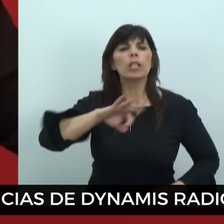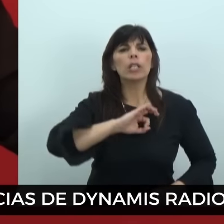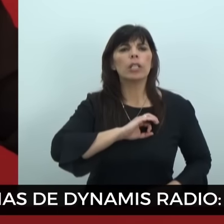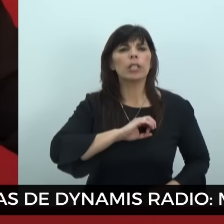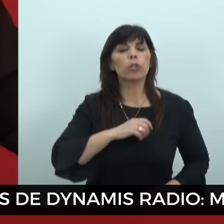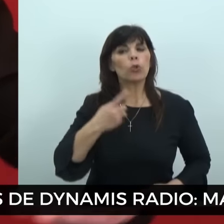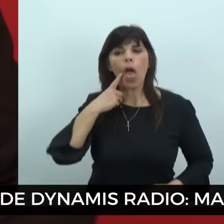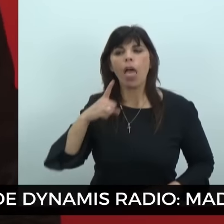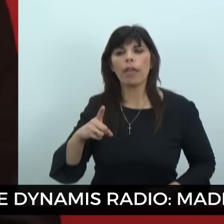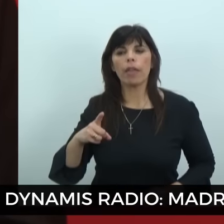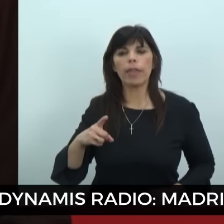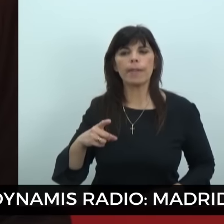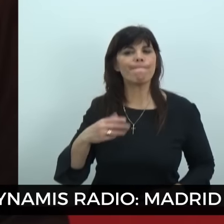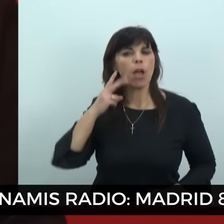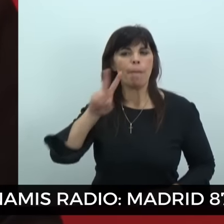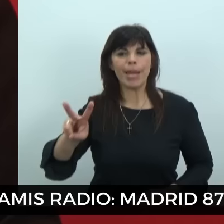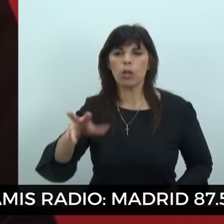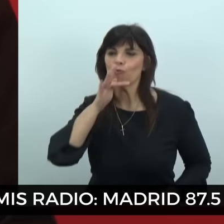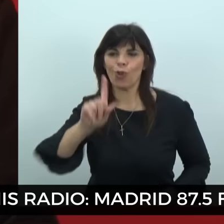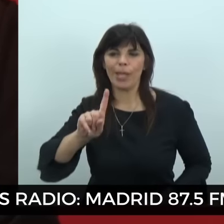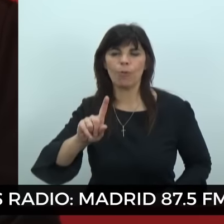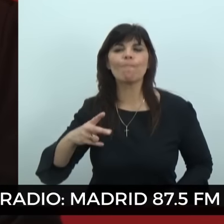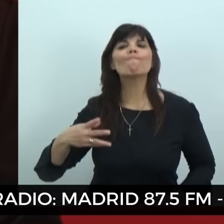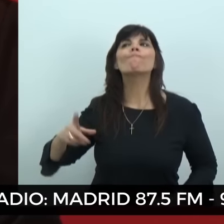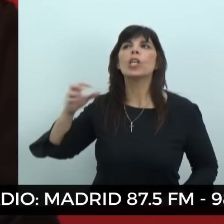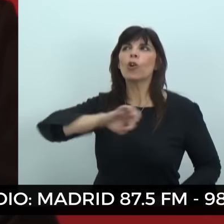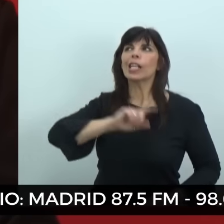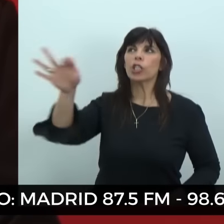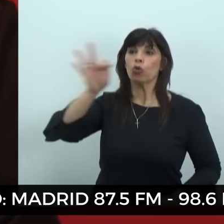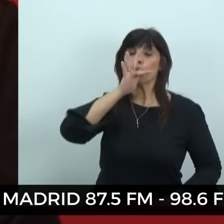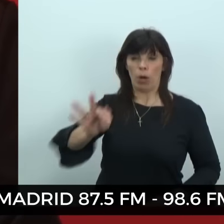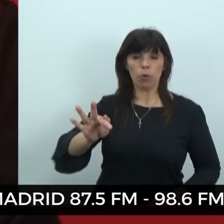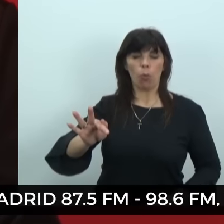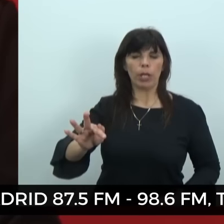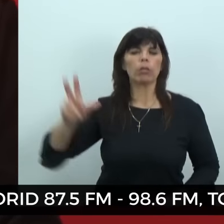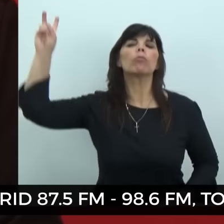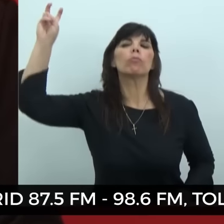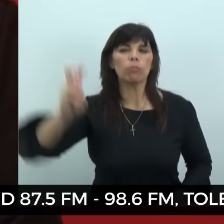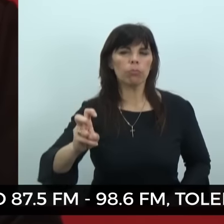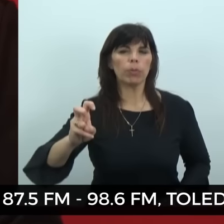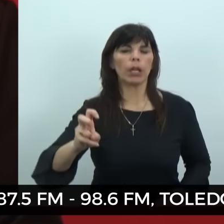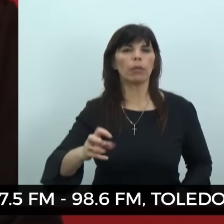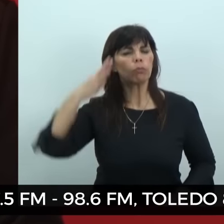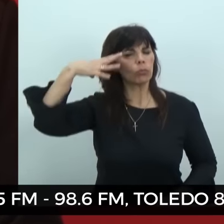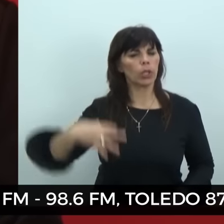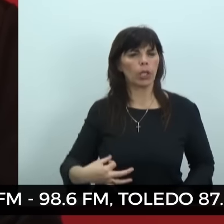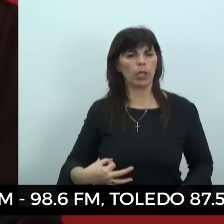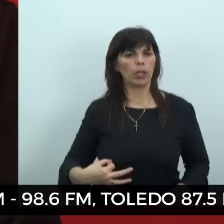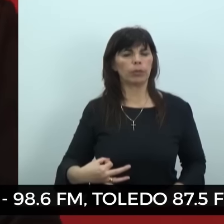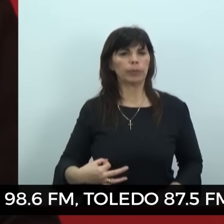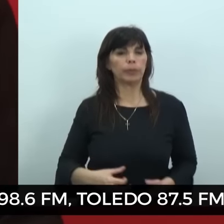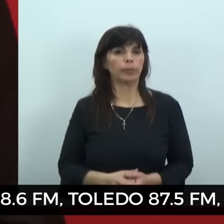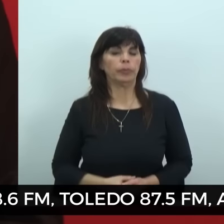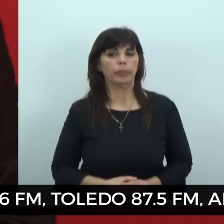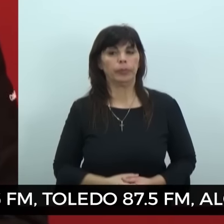fuera. Las promesas te permiten llamar lo del futuro al presente, lo que no